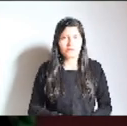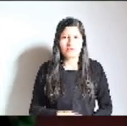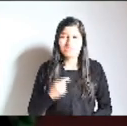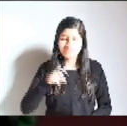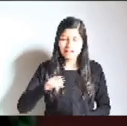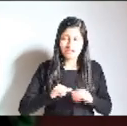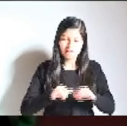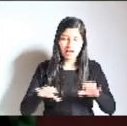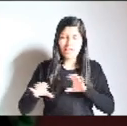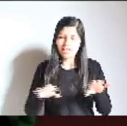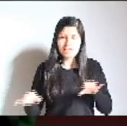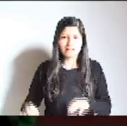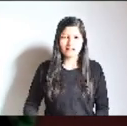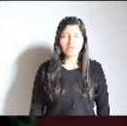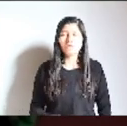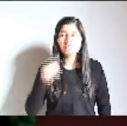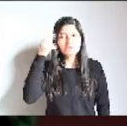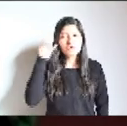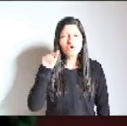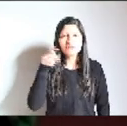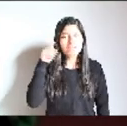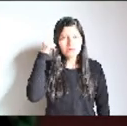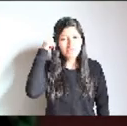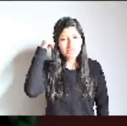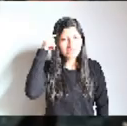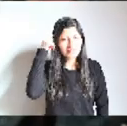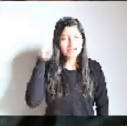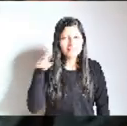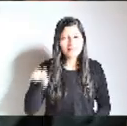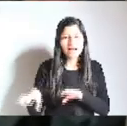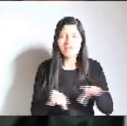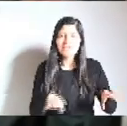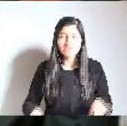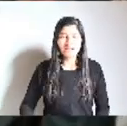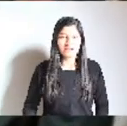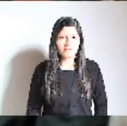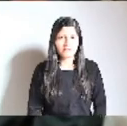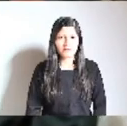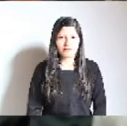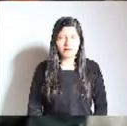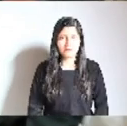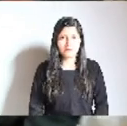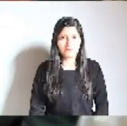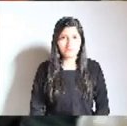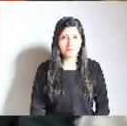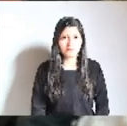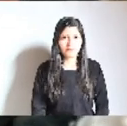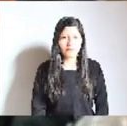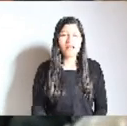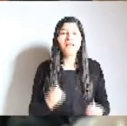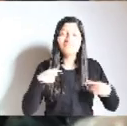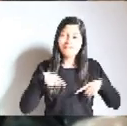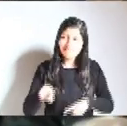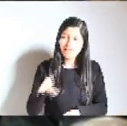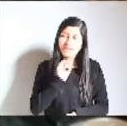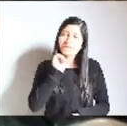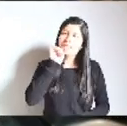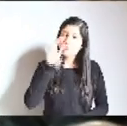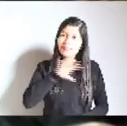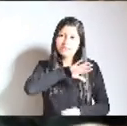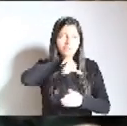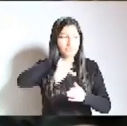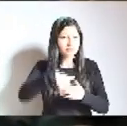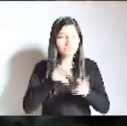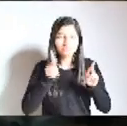aquel llamado que todos hemos recibido de Jesucristo el día de nuestro bautismo. Vayan y anuncien a todos